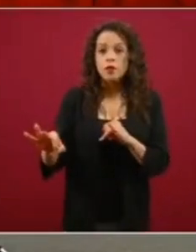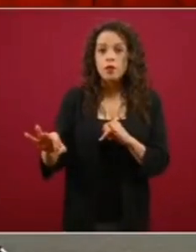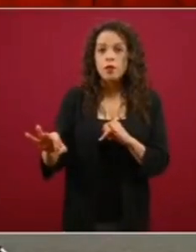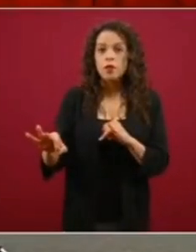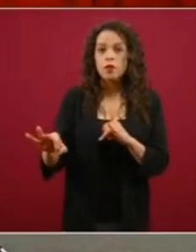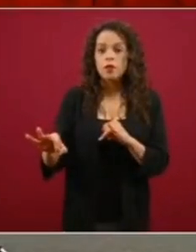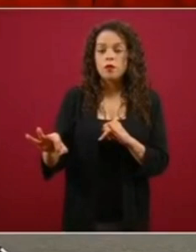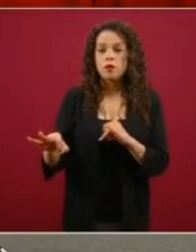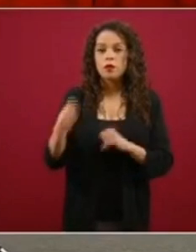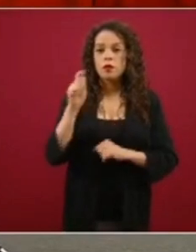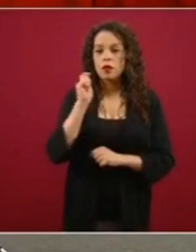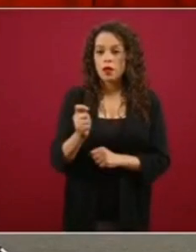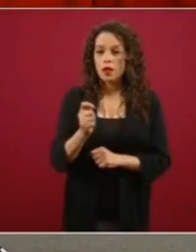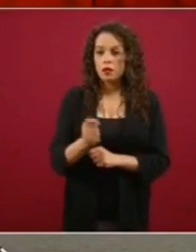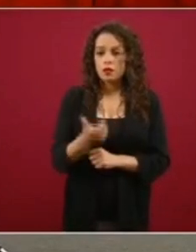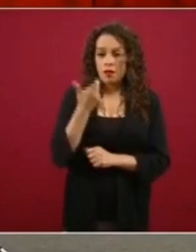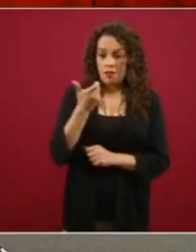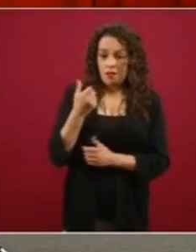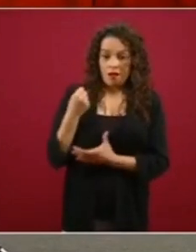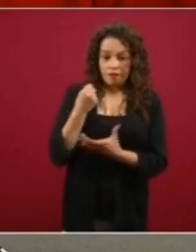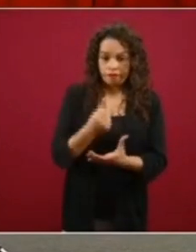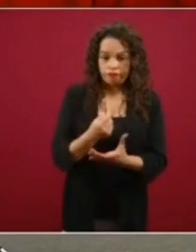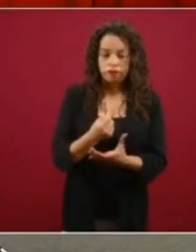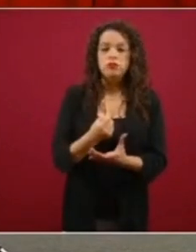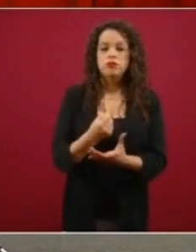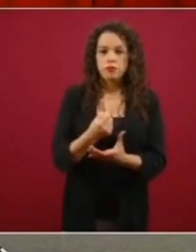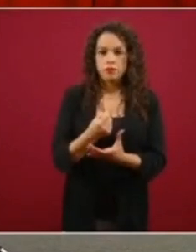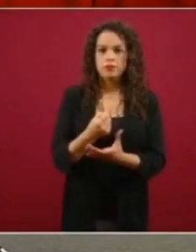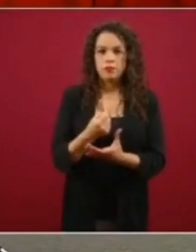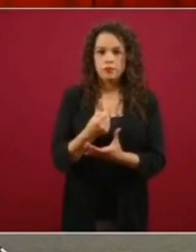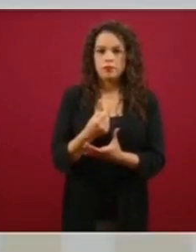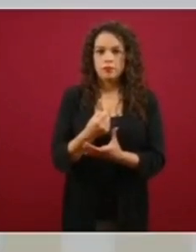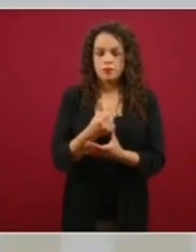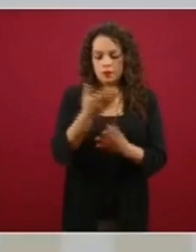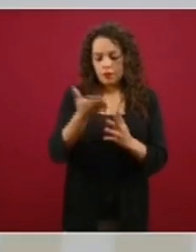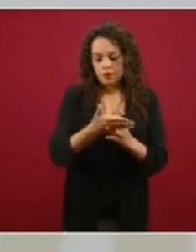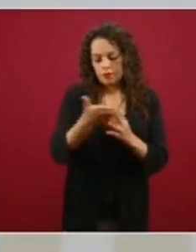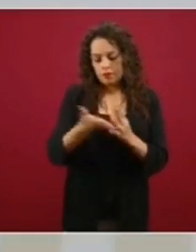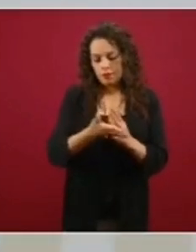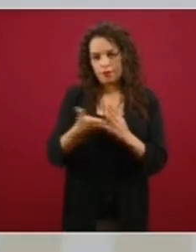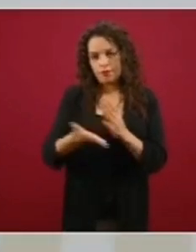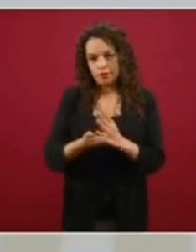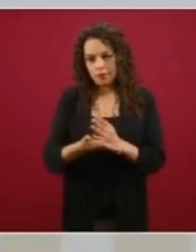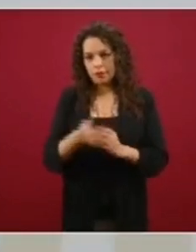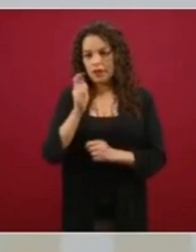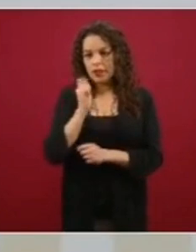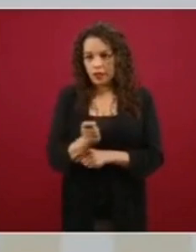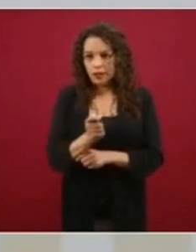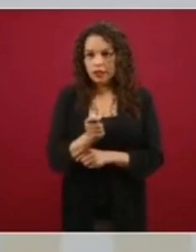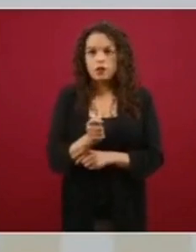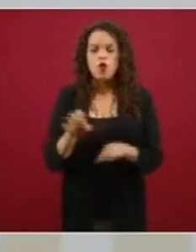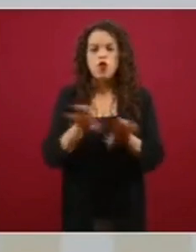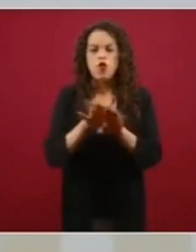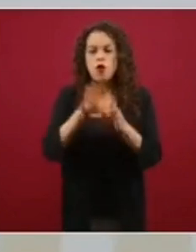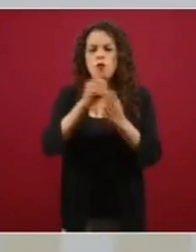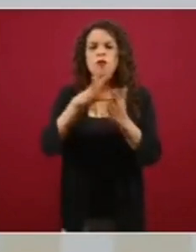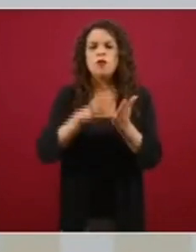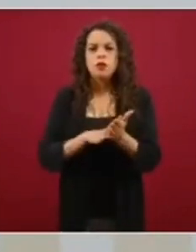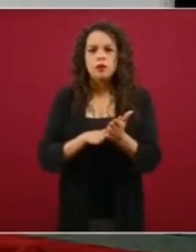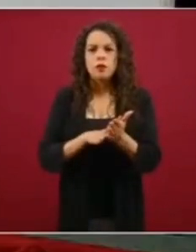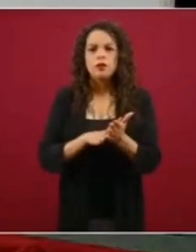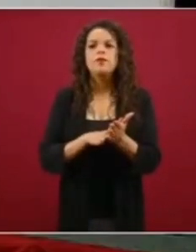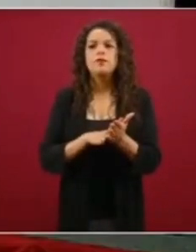eso lo he comentado aquí varias veces, el ritmo de esa entrega de financiamiento la marca la capacidad para